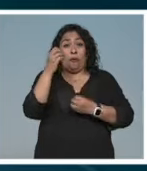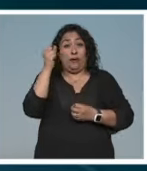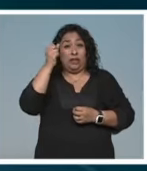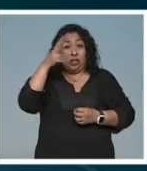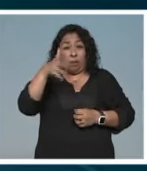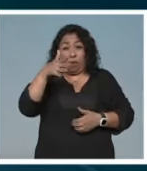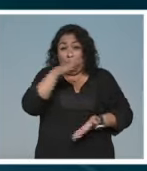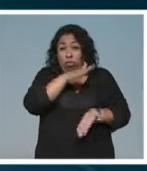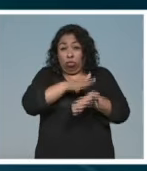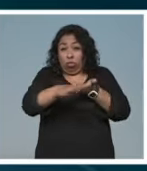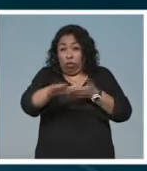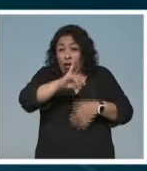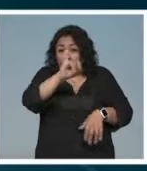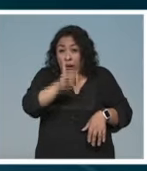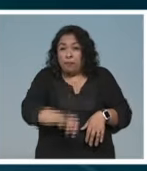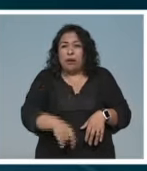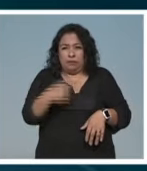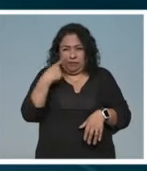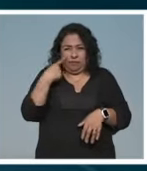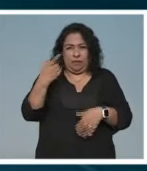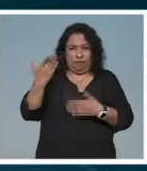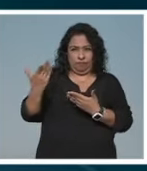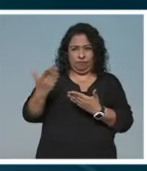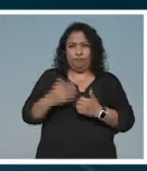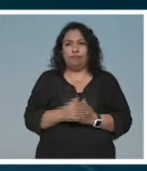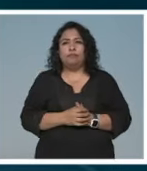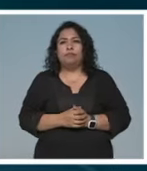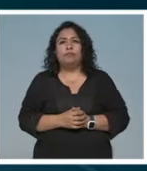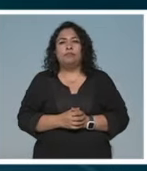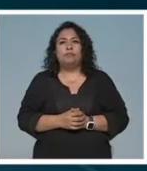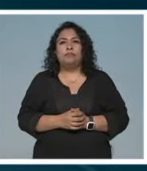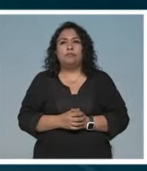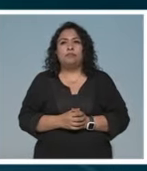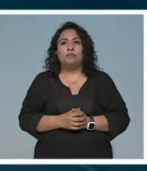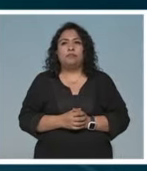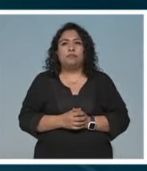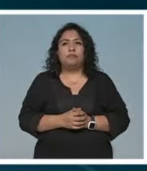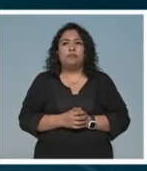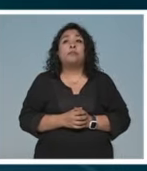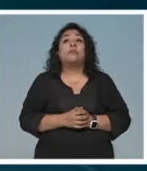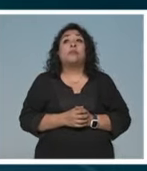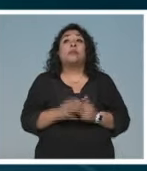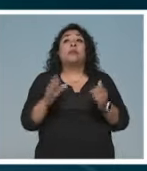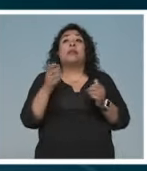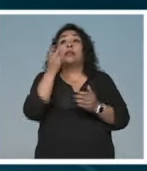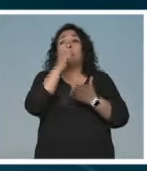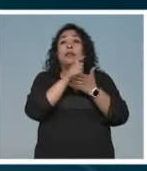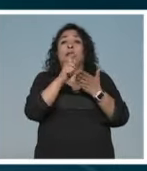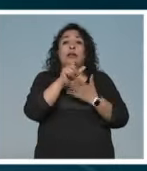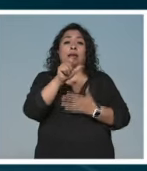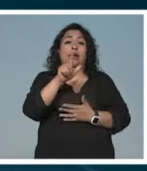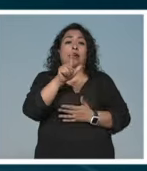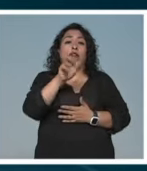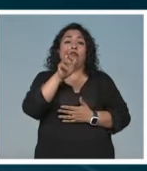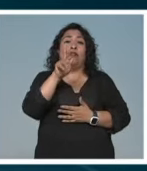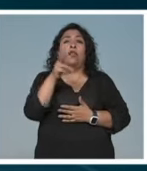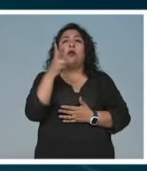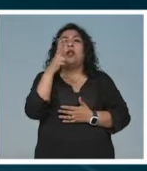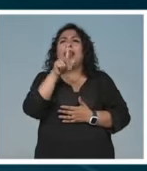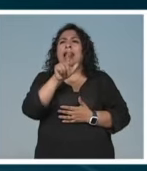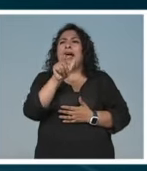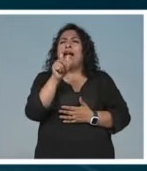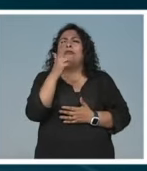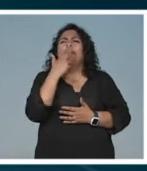pieza, en clave de comedia, lo demuestra. Escrita por Alfredo Sansol, La Ternura